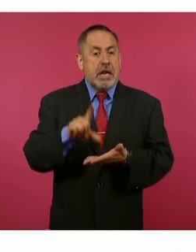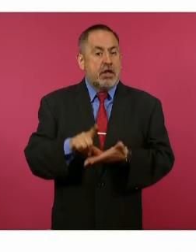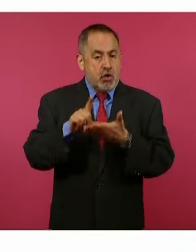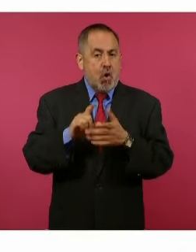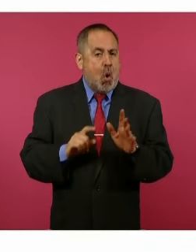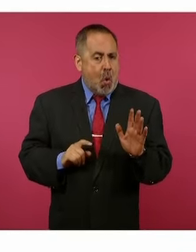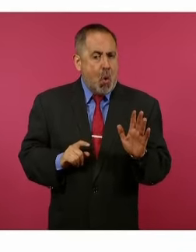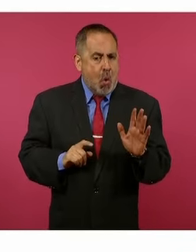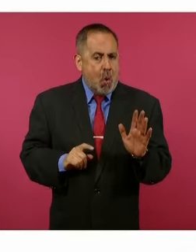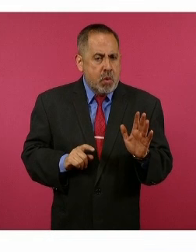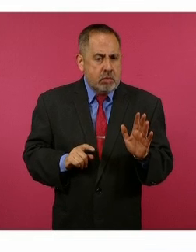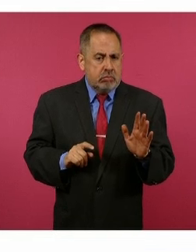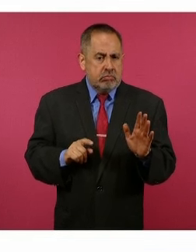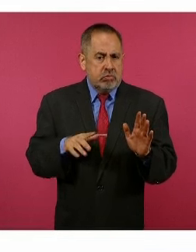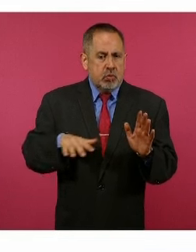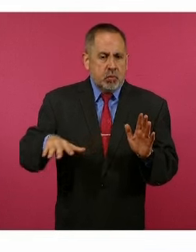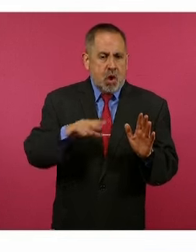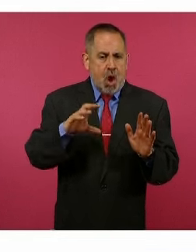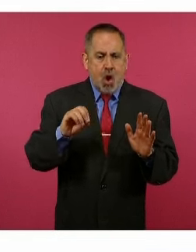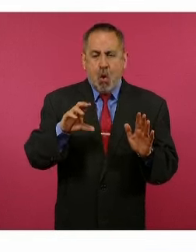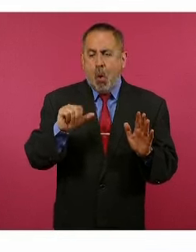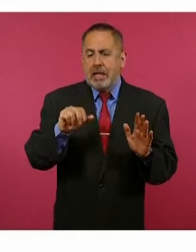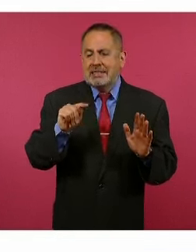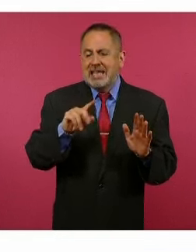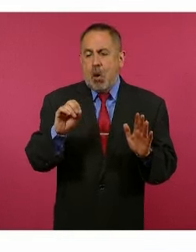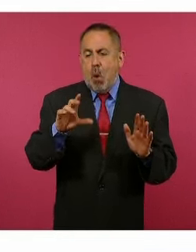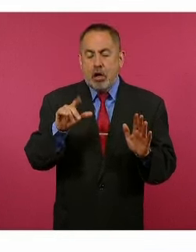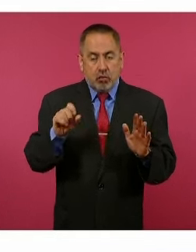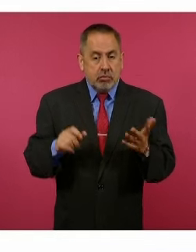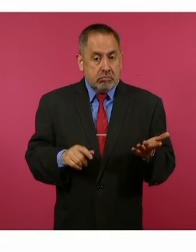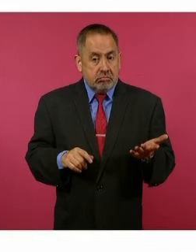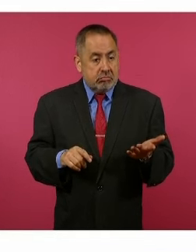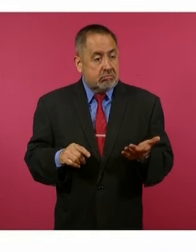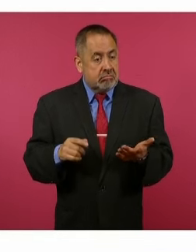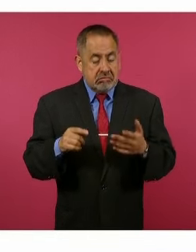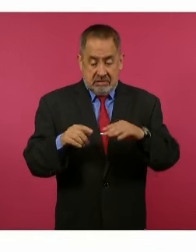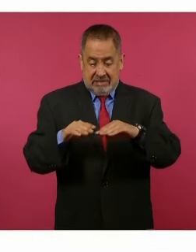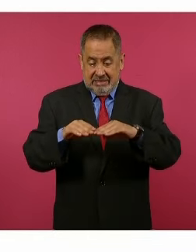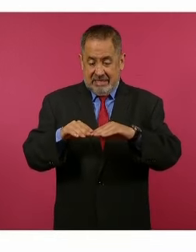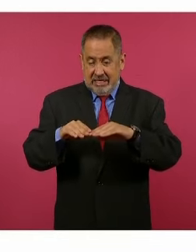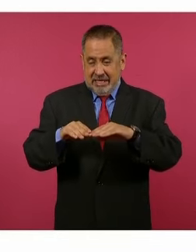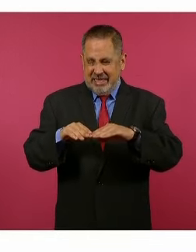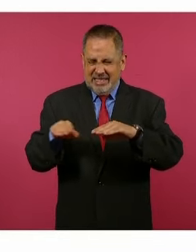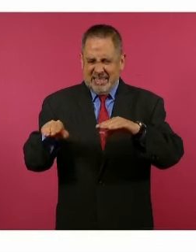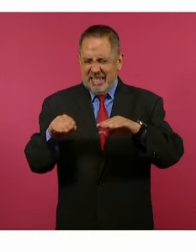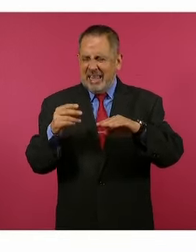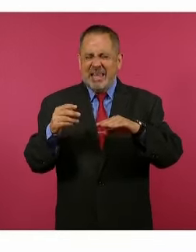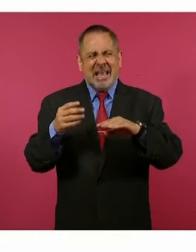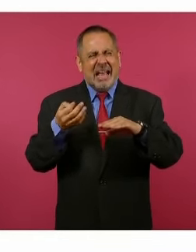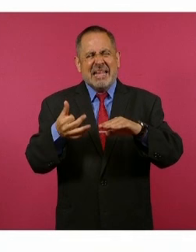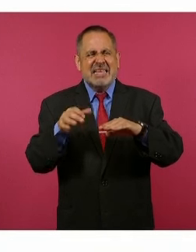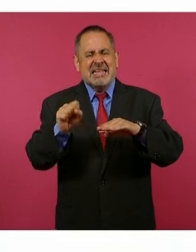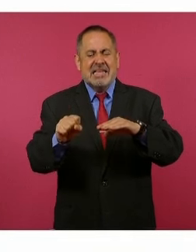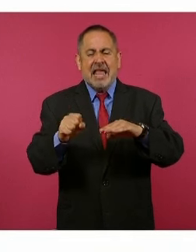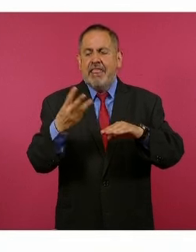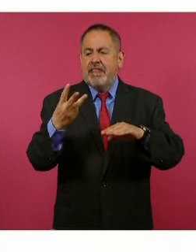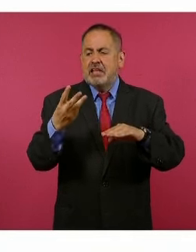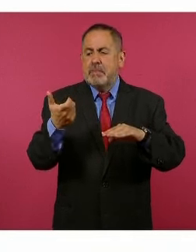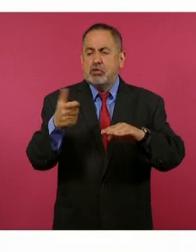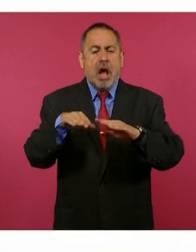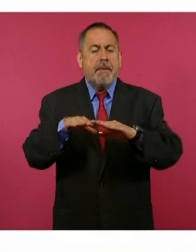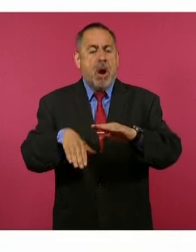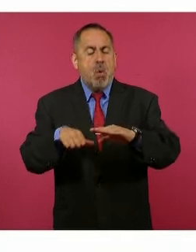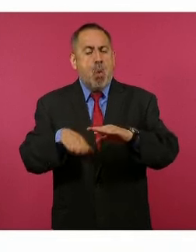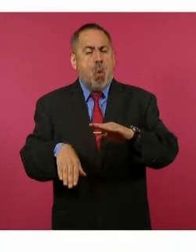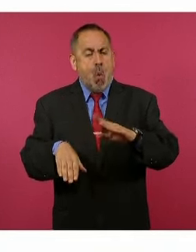Premium en 22 pes con 43av ojo 2 p98 casi 3 pesos por debajo del